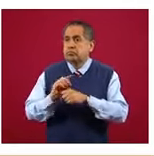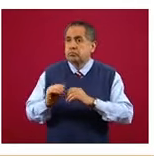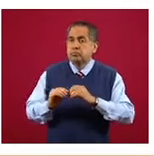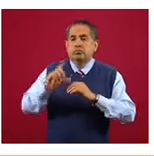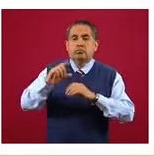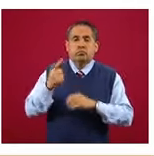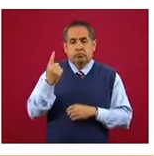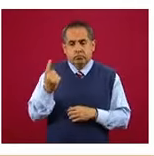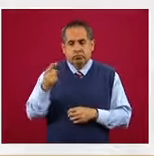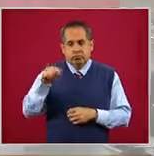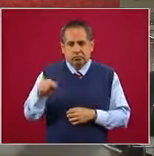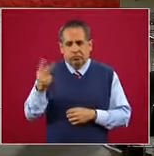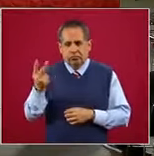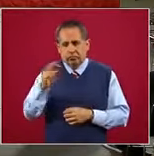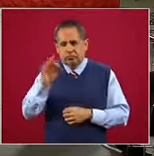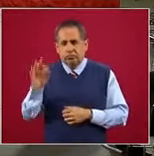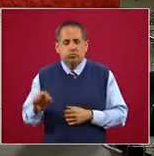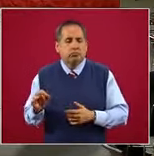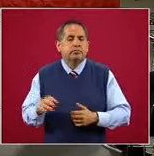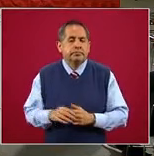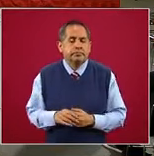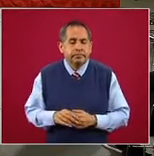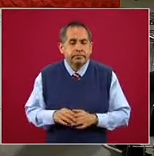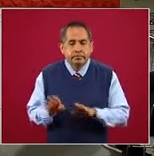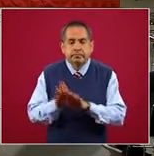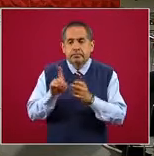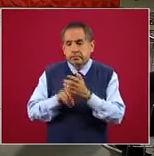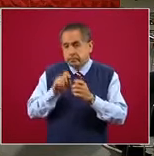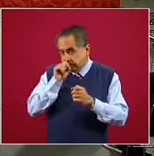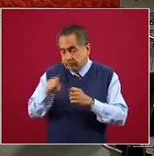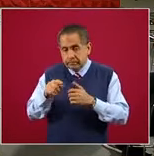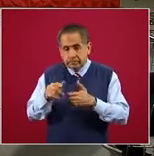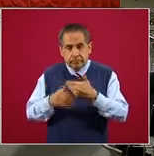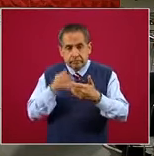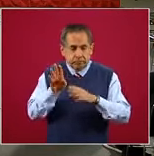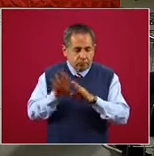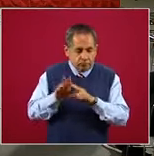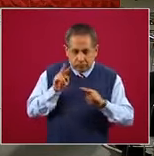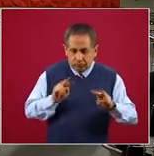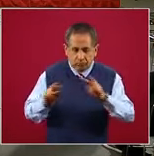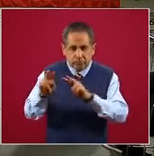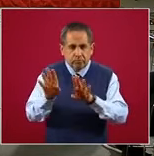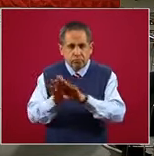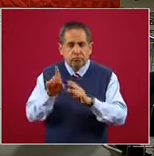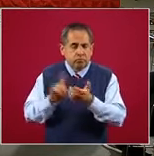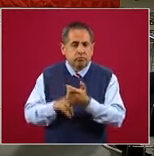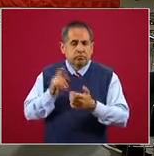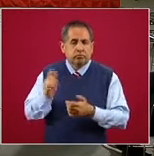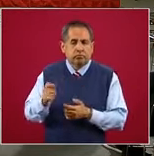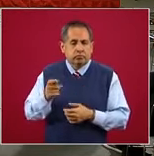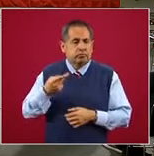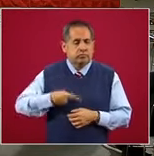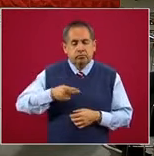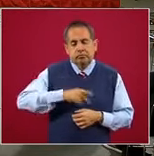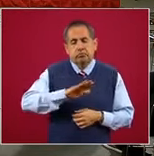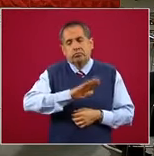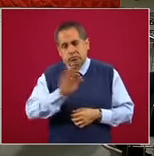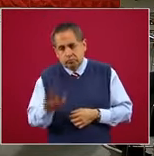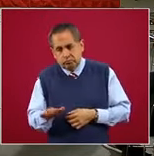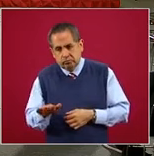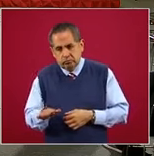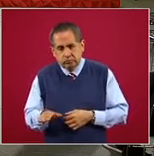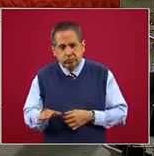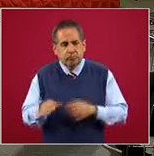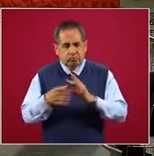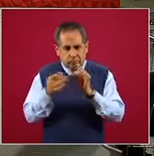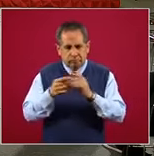del 1.2%. Y lo mismo podemos ver en el escenario de las defunciones que han ocurrido, que es la